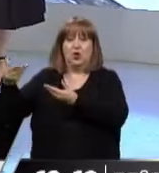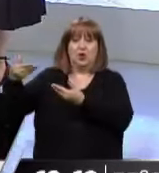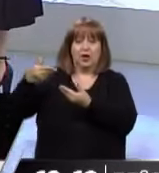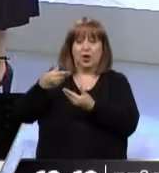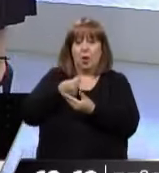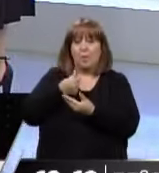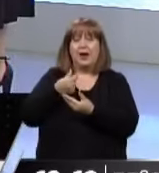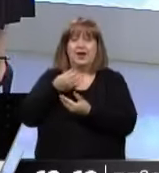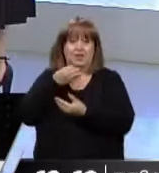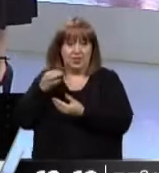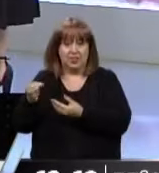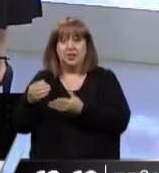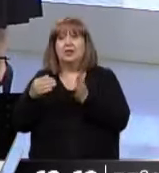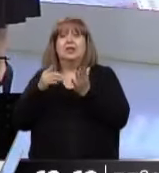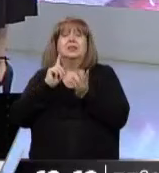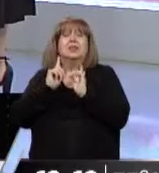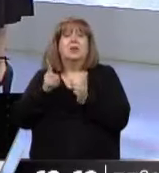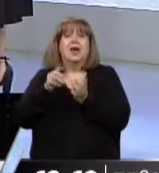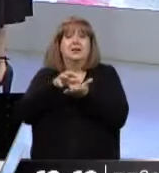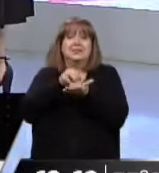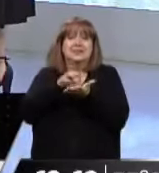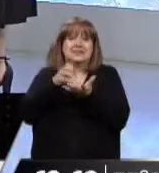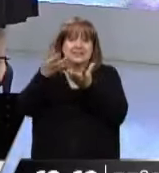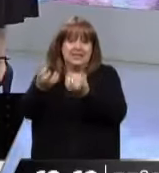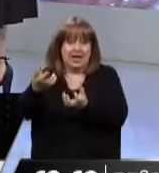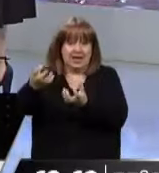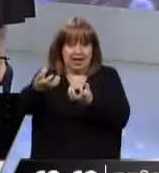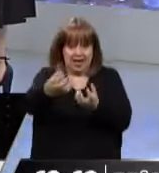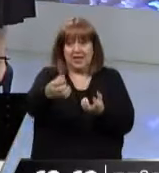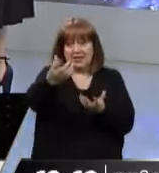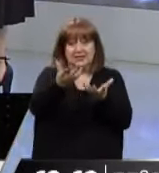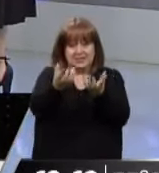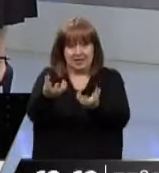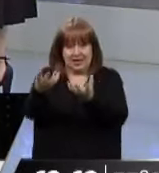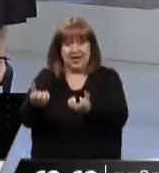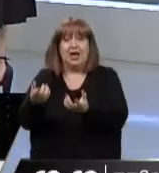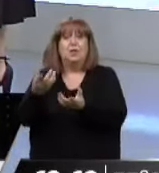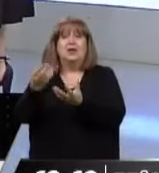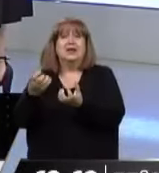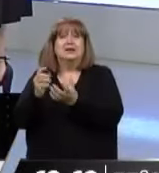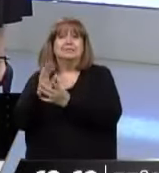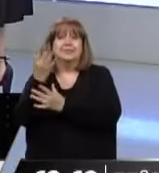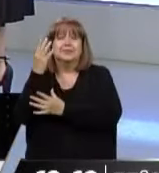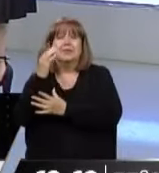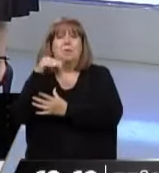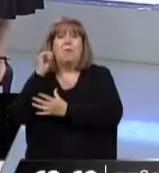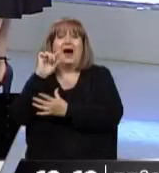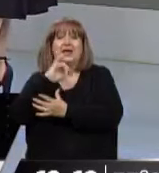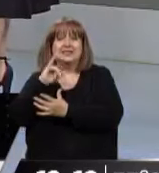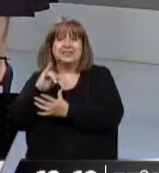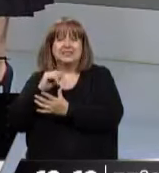terminar incidiendo en el tema. Por supuesto. ¿No? Pero además todos los insumos. La sequía afecta la producción de maíz, que es uno de los